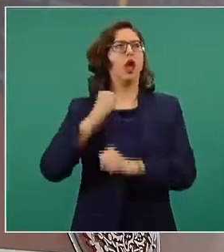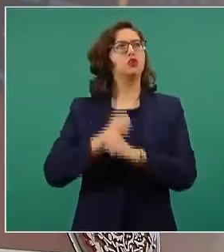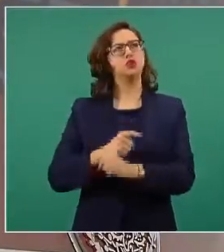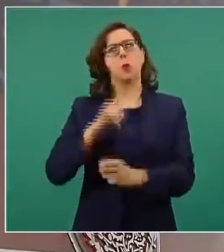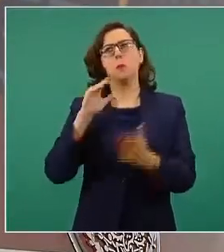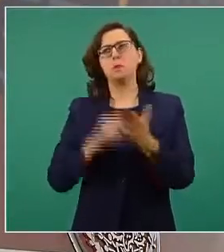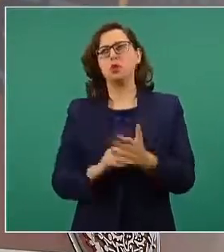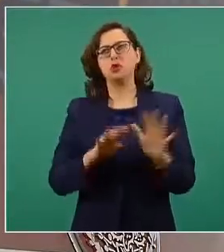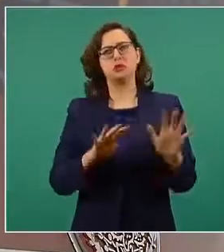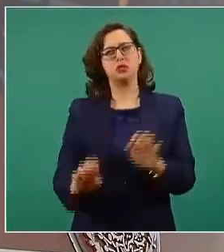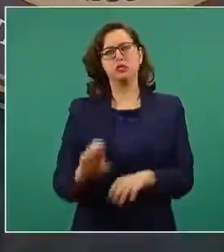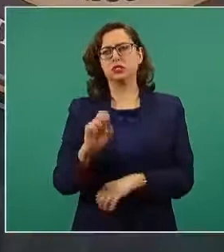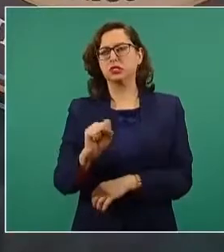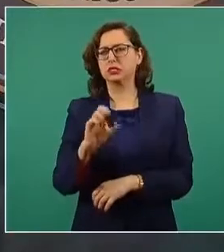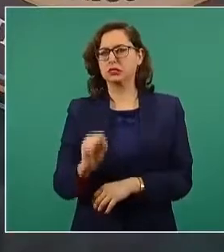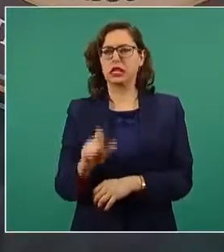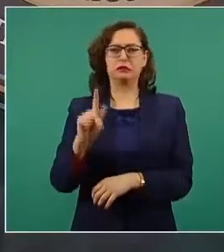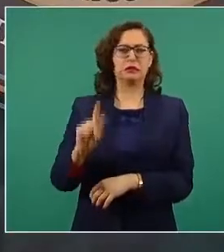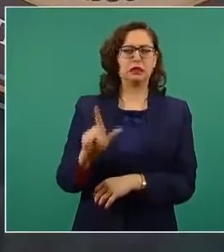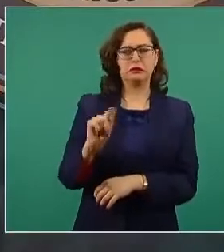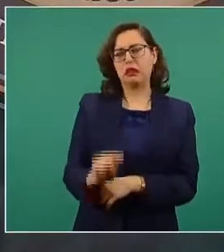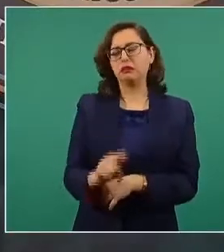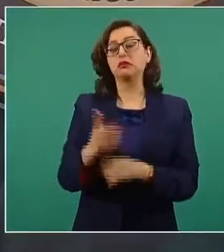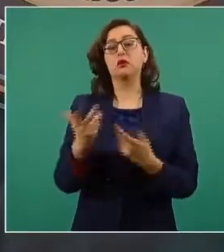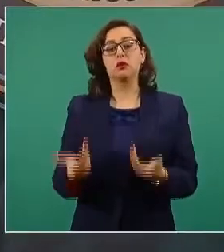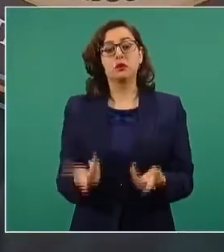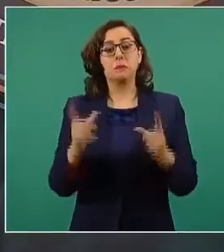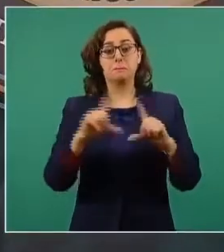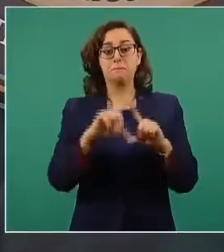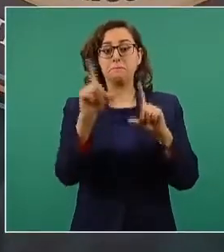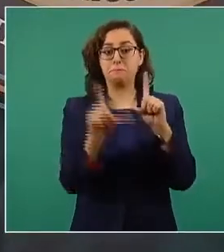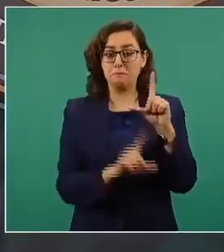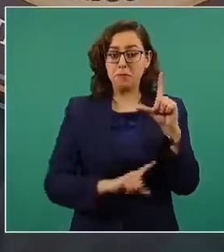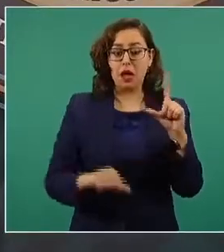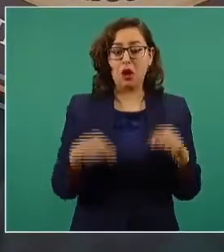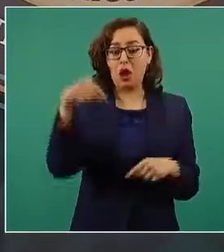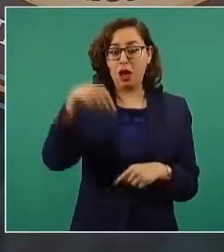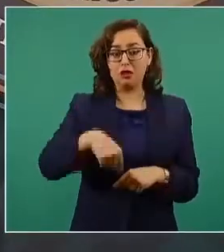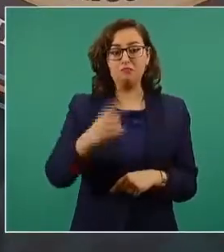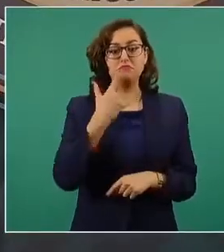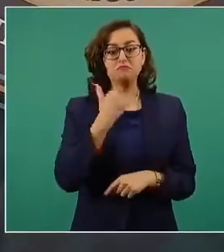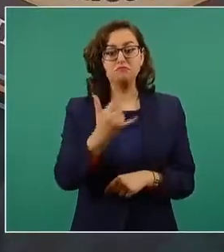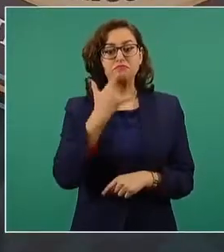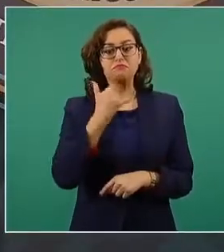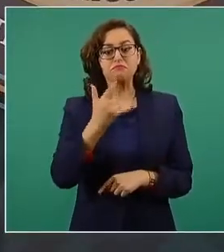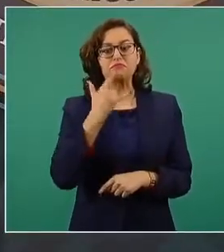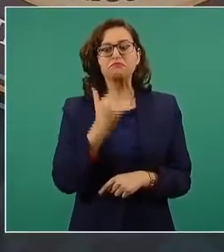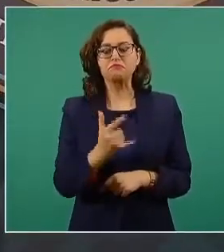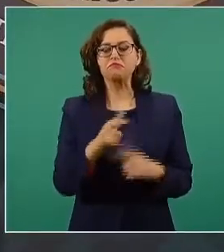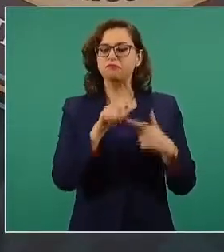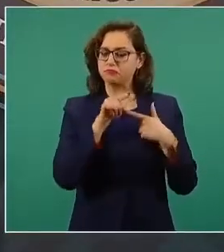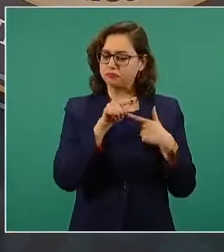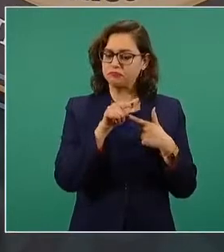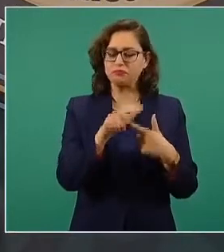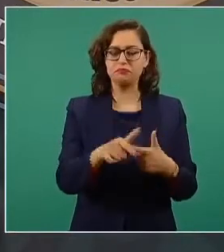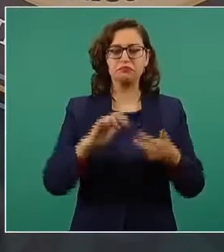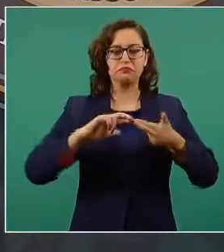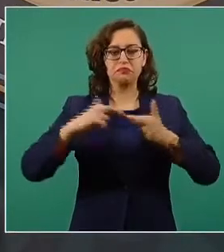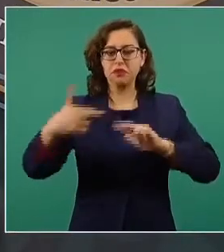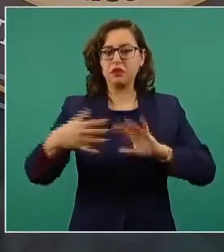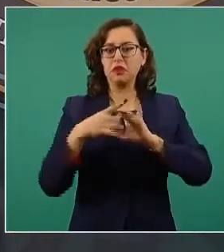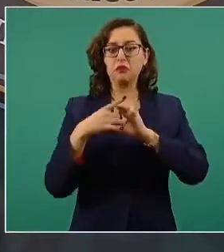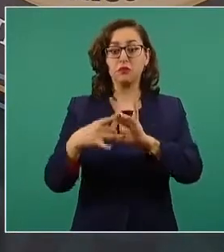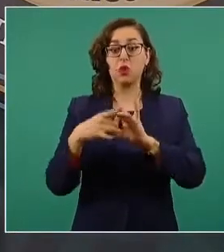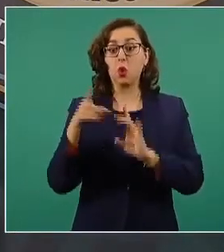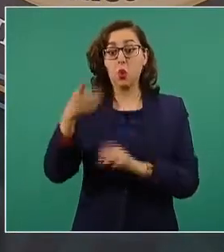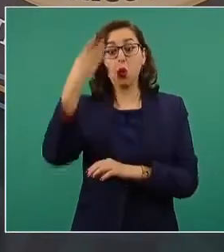1960 y 1970. México, que ha mantenido una relación abierta con